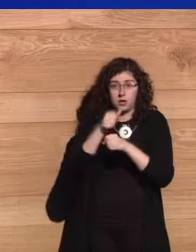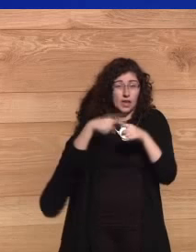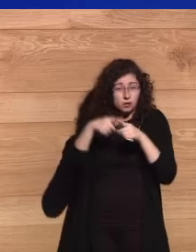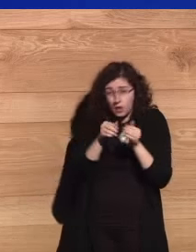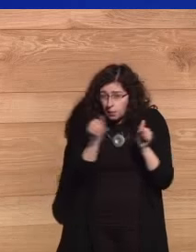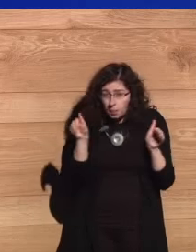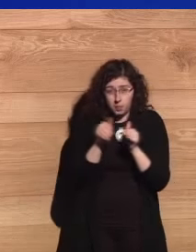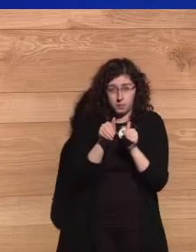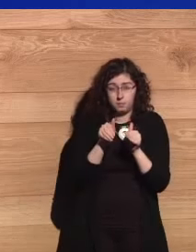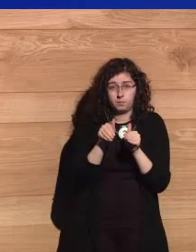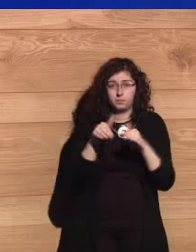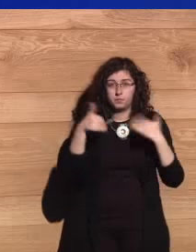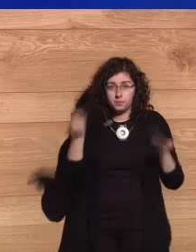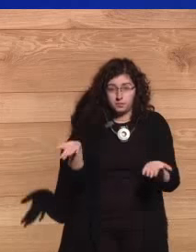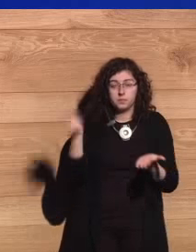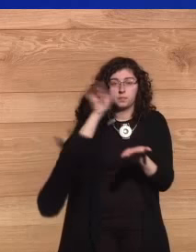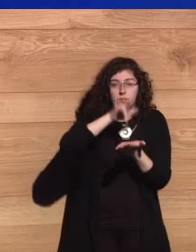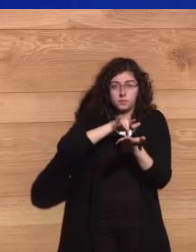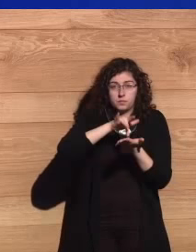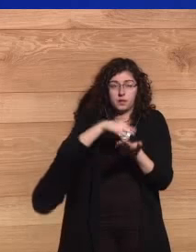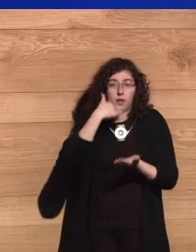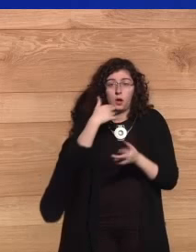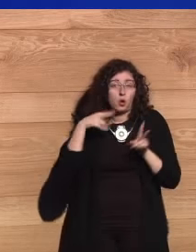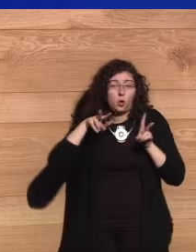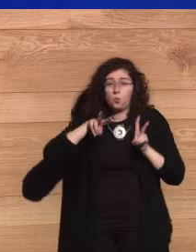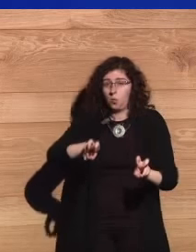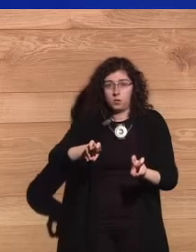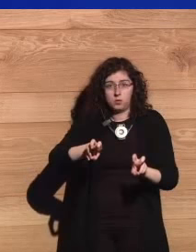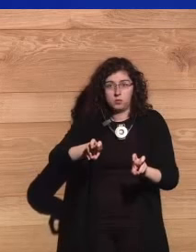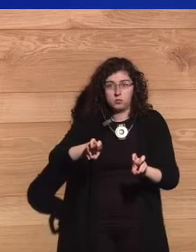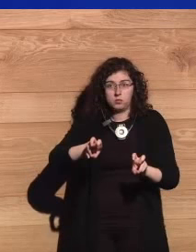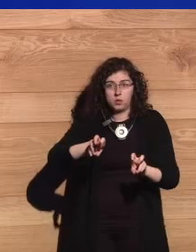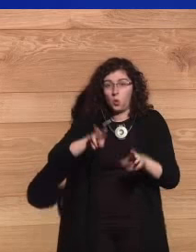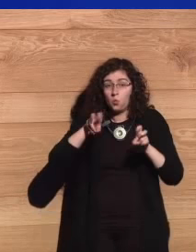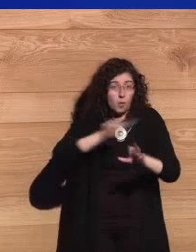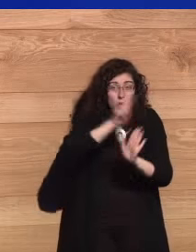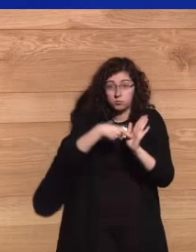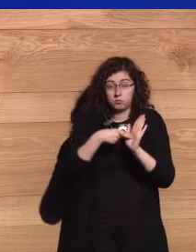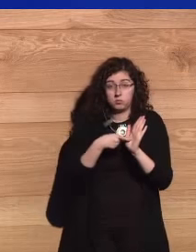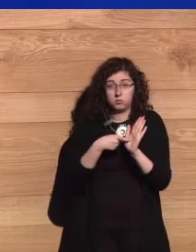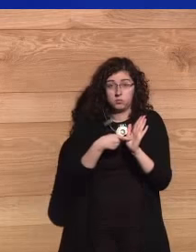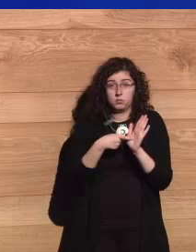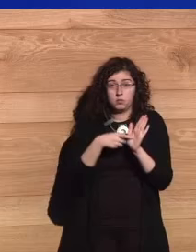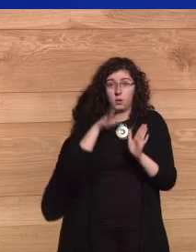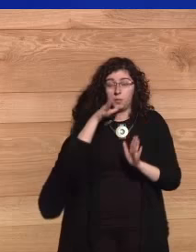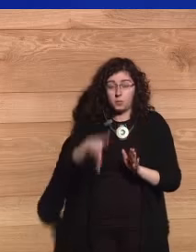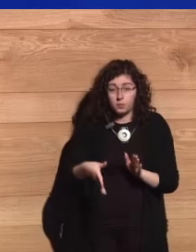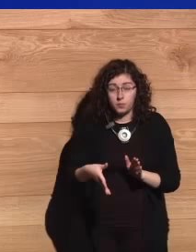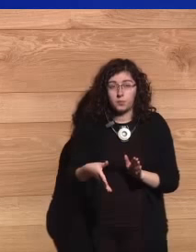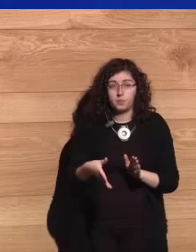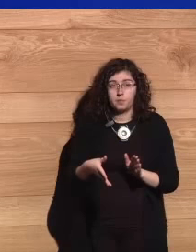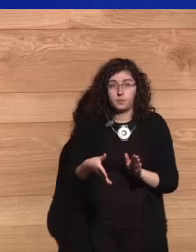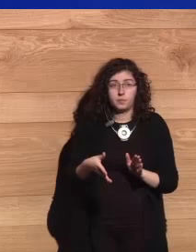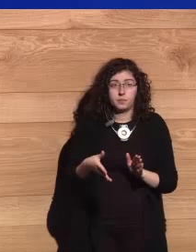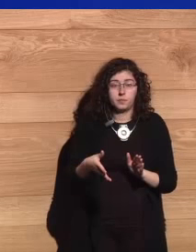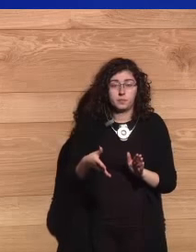pequeño. Y entonces tenemos algo nuevo, totalmente nuevo, porque desde las edades